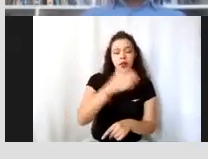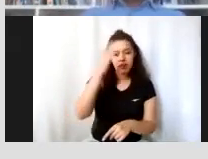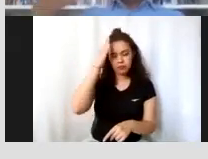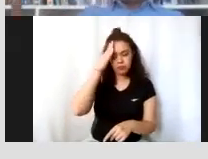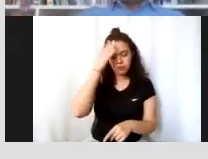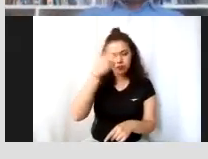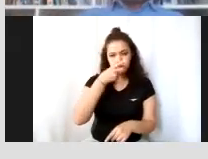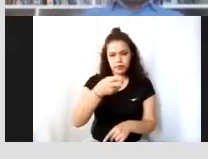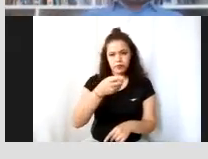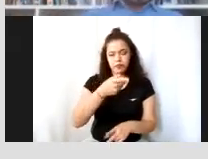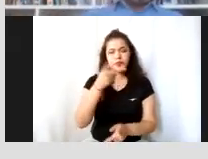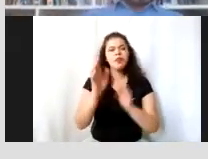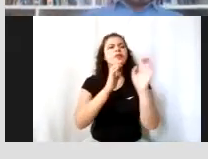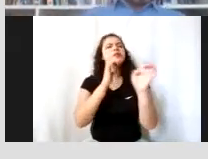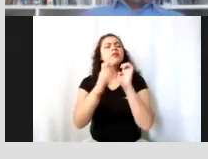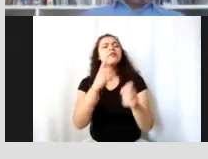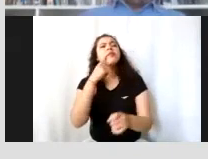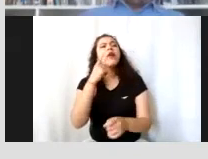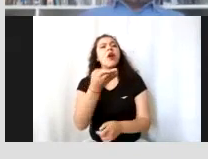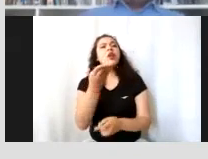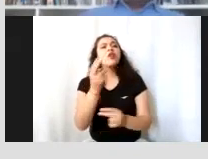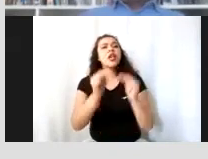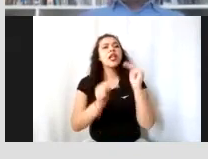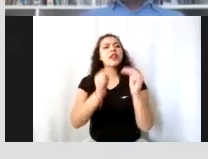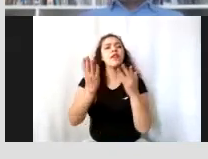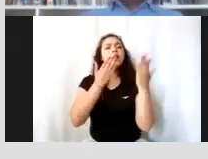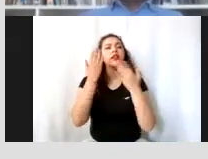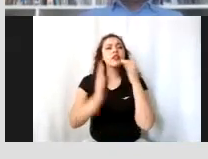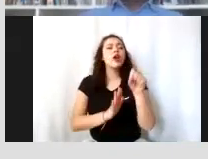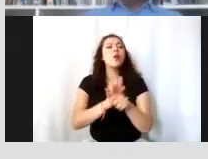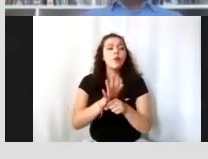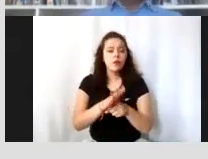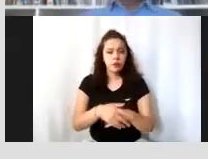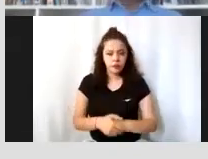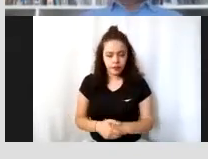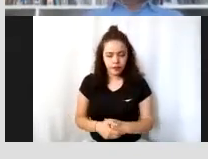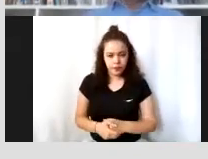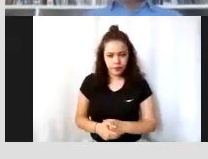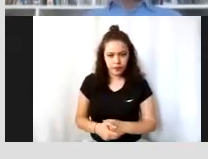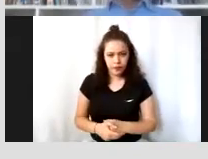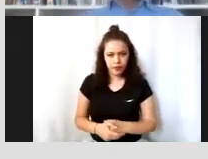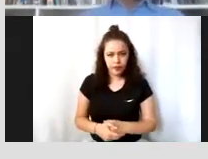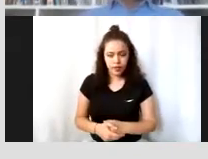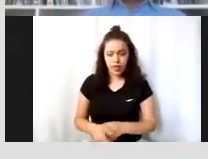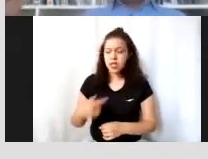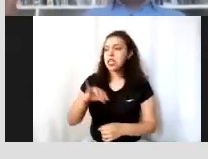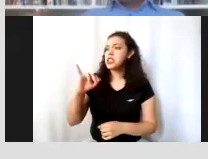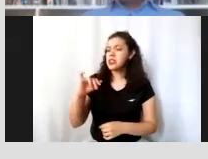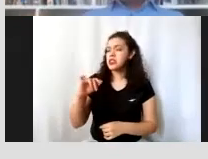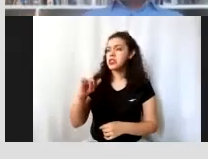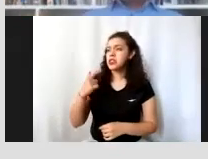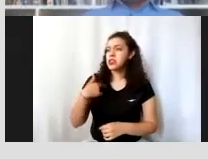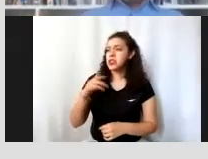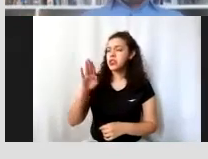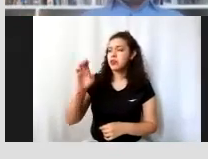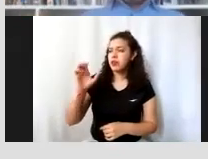cuando ustedes lo entrevistan en la entrevista para el estudio socioeconómico, el padre les dice, bueno, miren, sí, yo solicito beca para